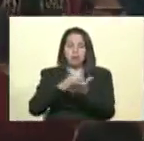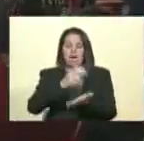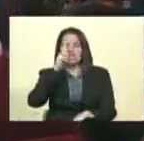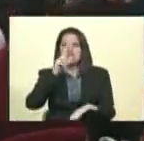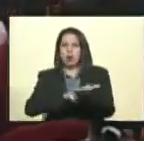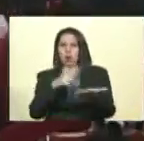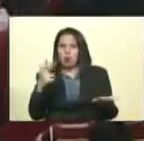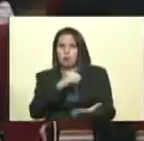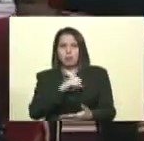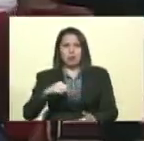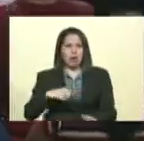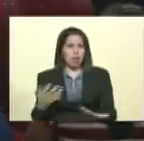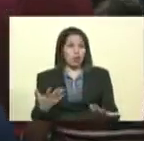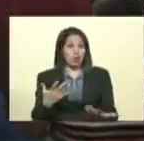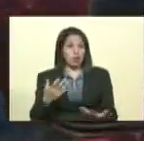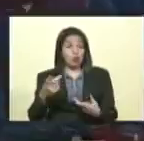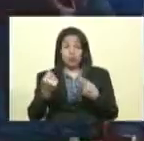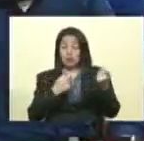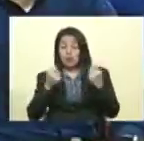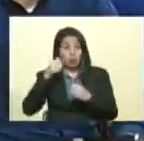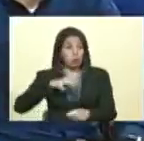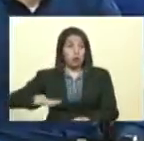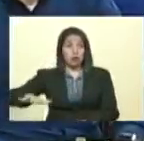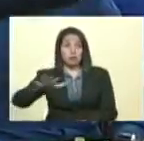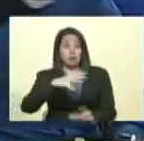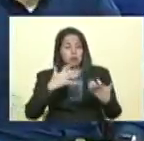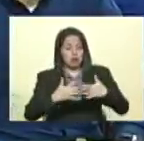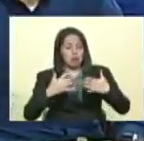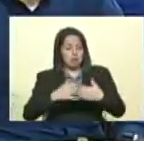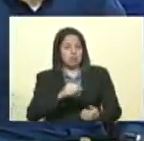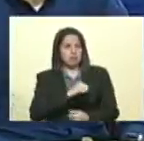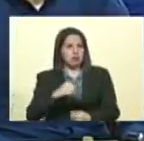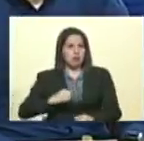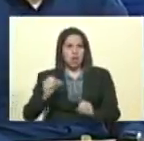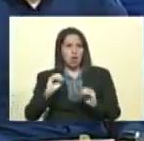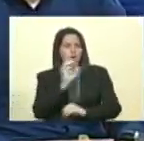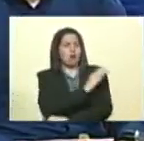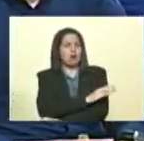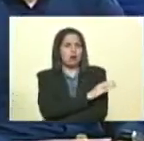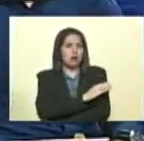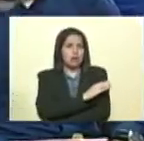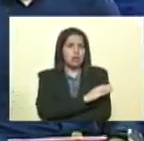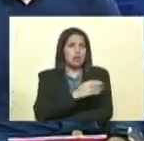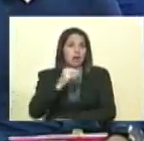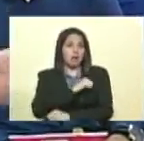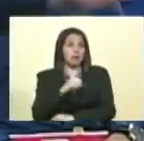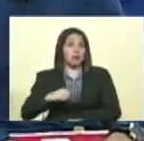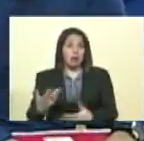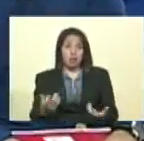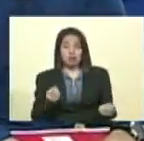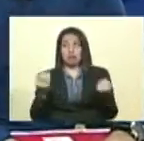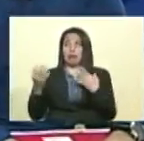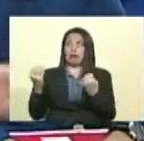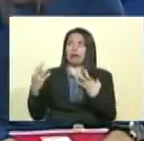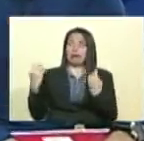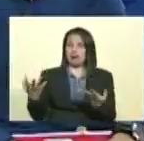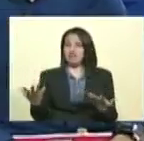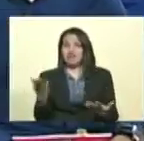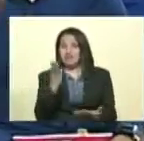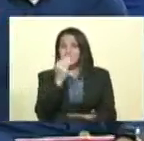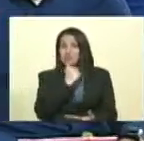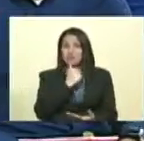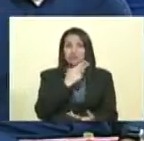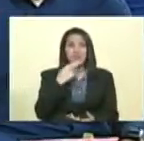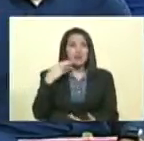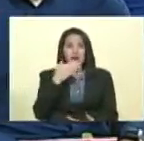del recursos del pueblo para empresas privadas, para clínicas privadas que se van derivando una gran cantidad de recursos y que no mejoran en